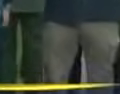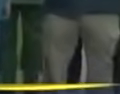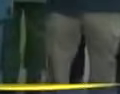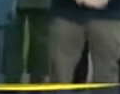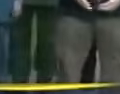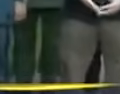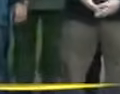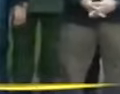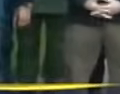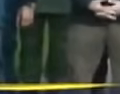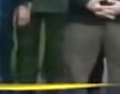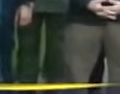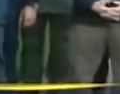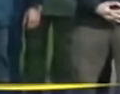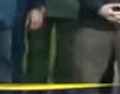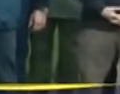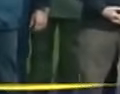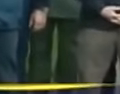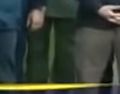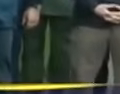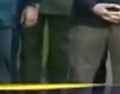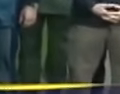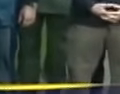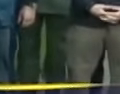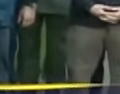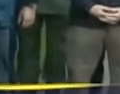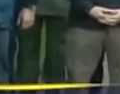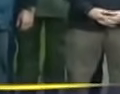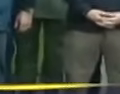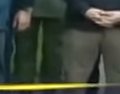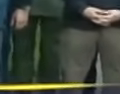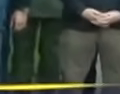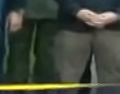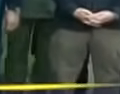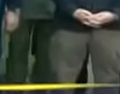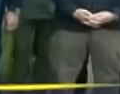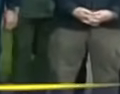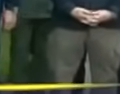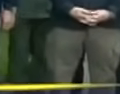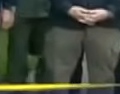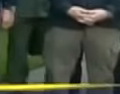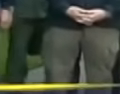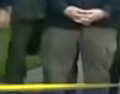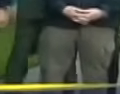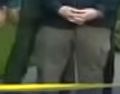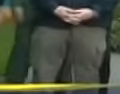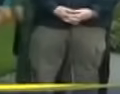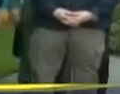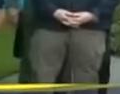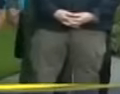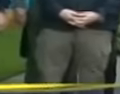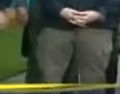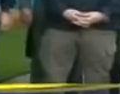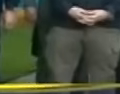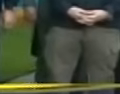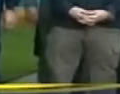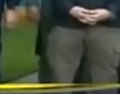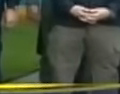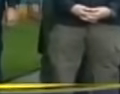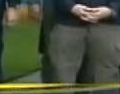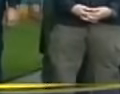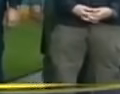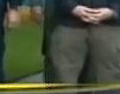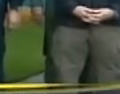Hemos afianzado la relación con 11 países hermanos: Qatar, Kuwait,